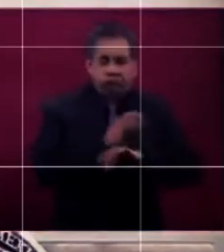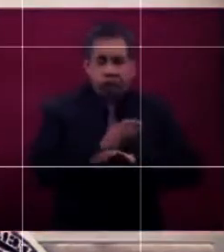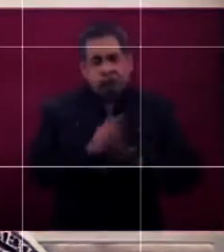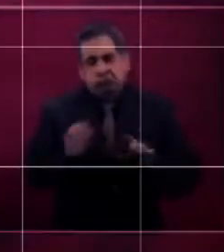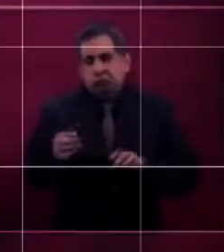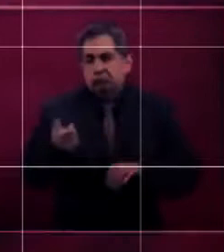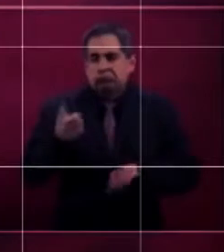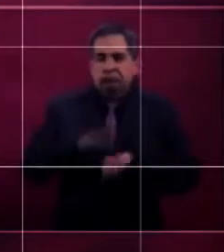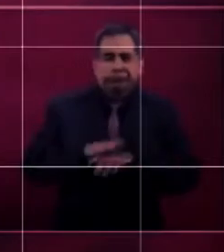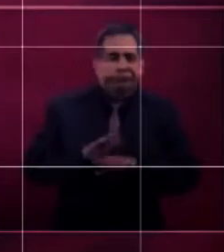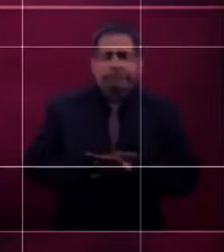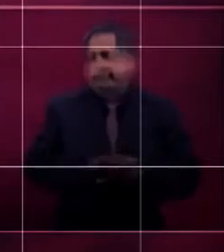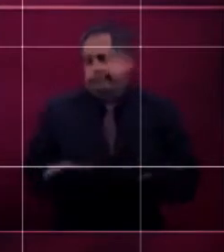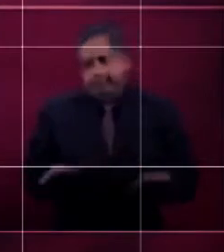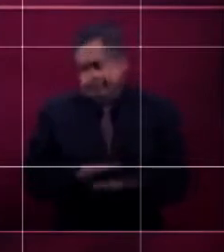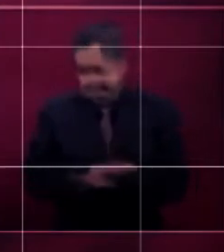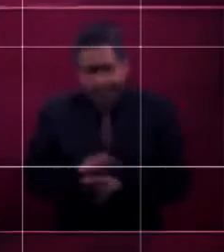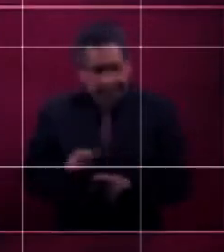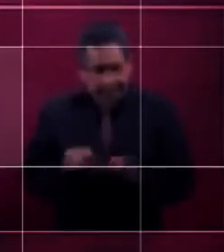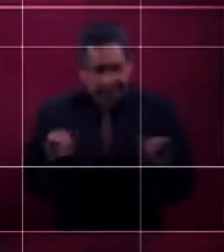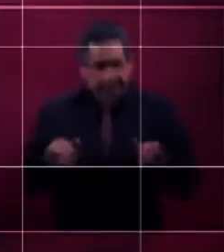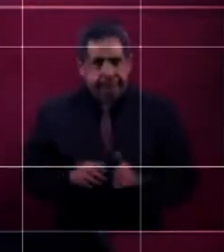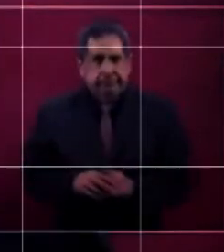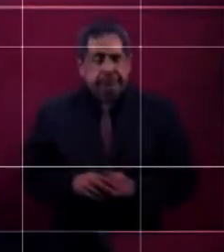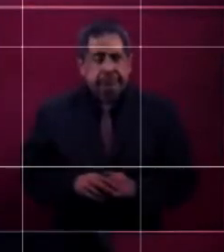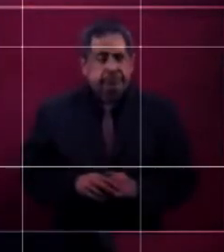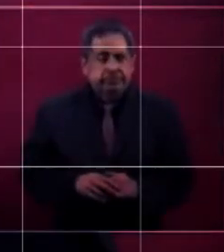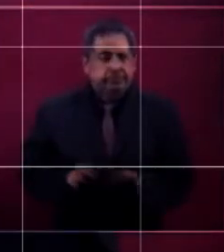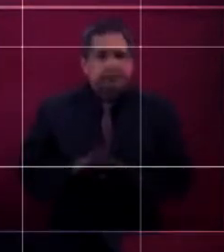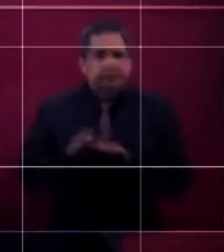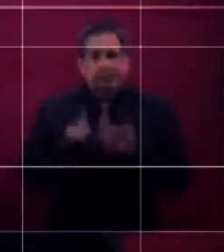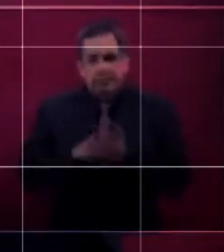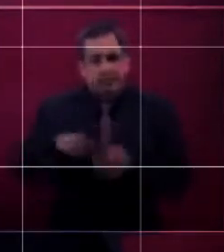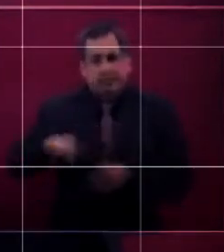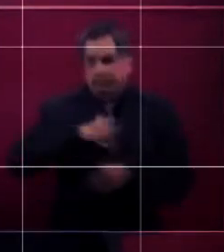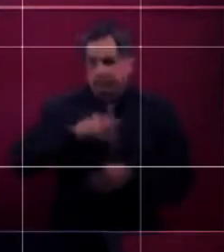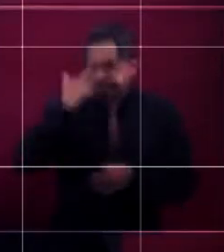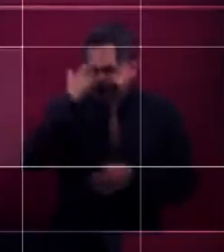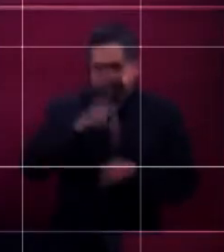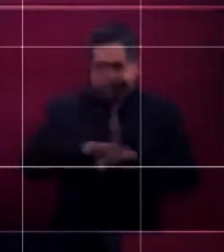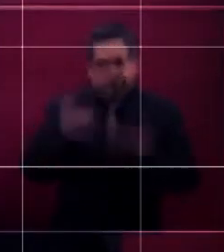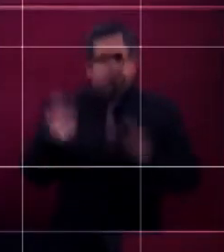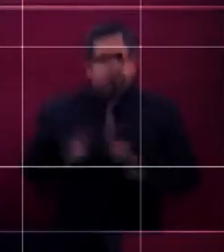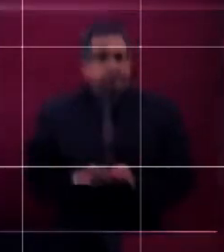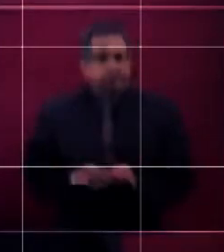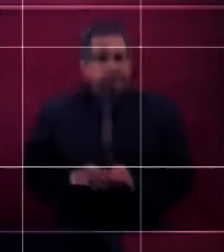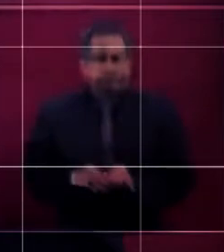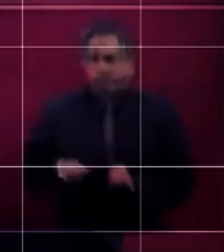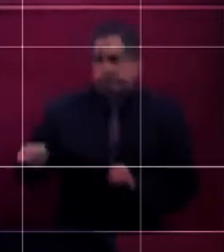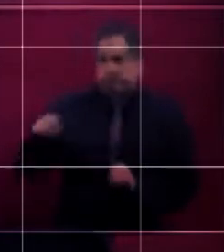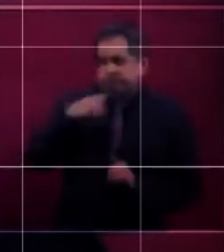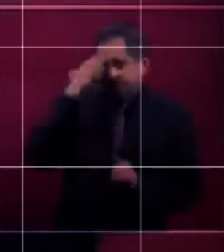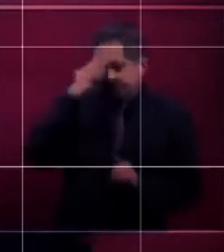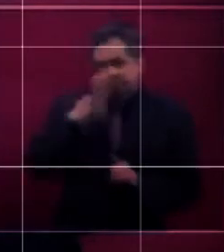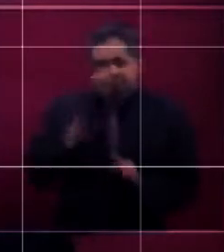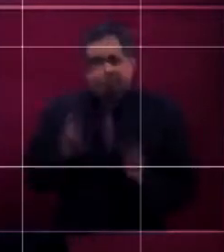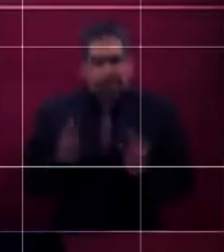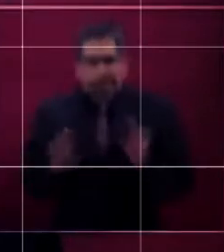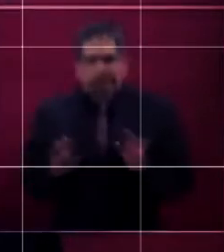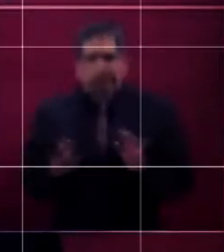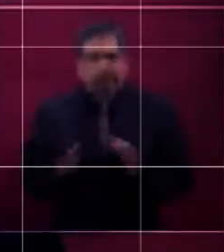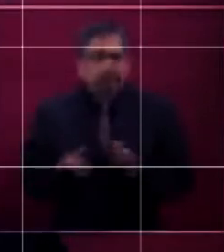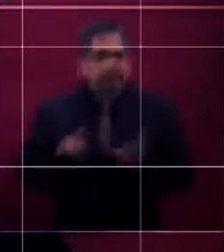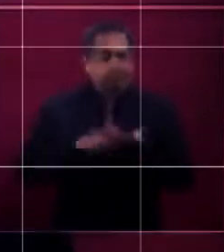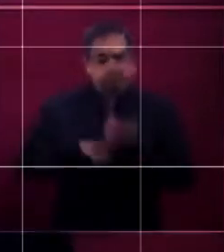menos con el uso de la fuerza pública. Y las razones son bastante obvias para nosotros y yo creo que para la sociedad.